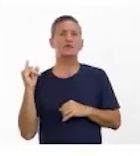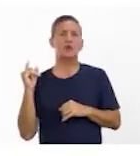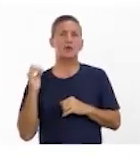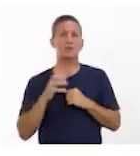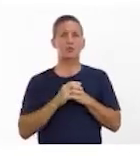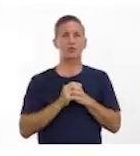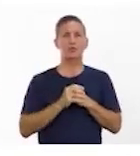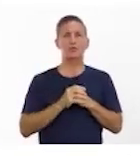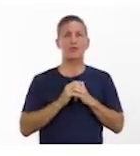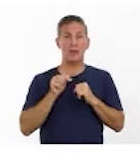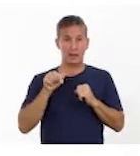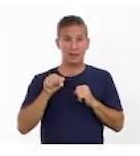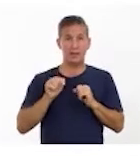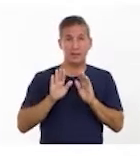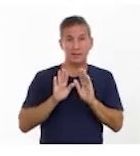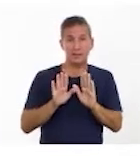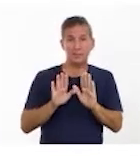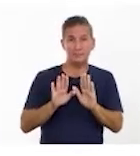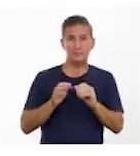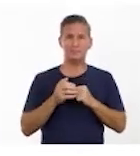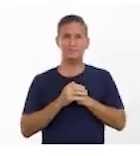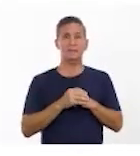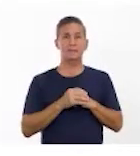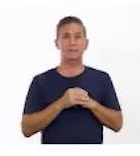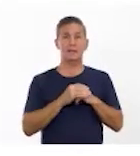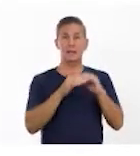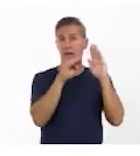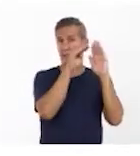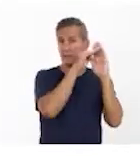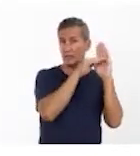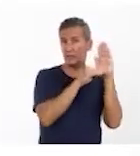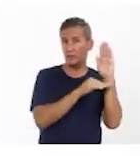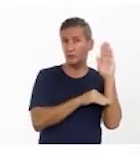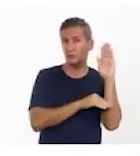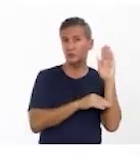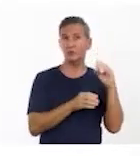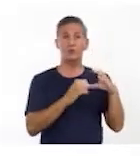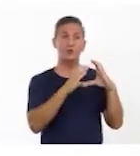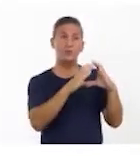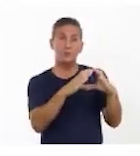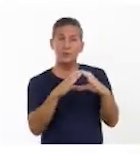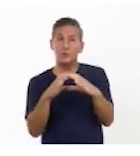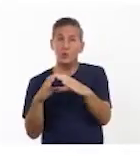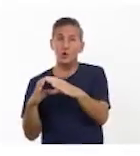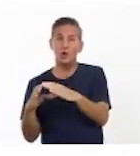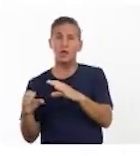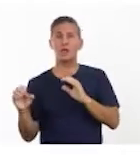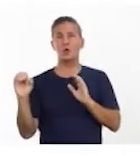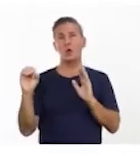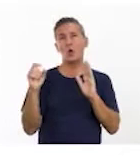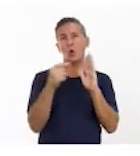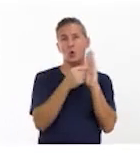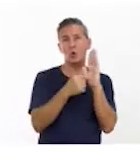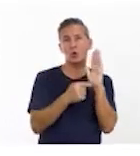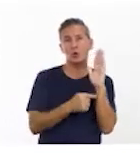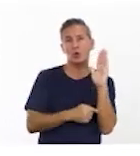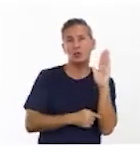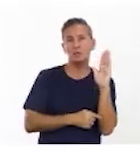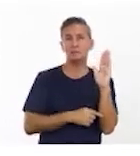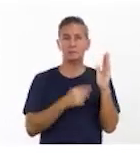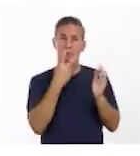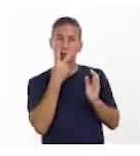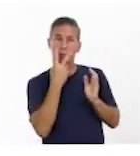de hidrocarburos. Aquí nos detendremos. La clasificación de los compuestos orgánicos atendiendo a